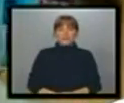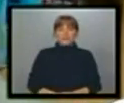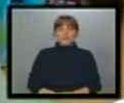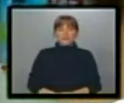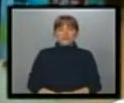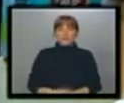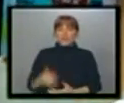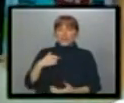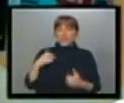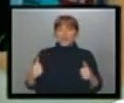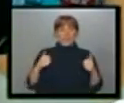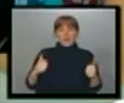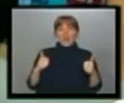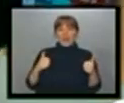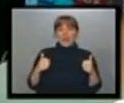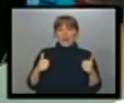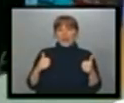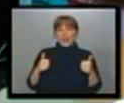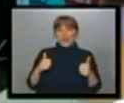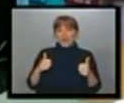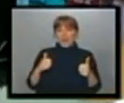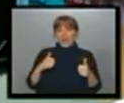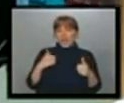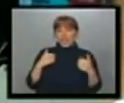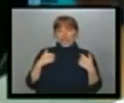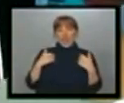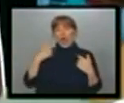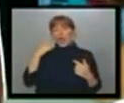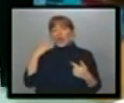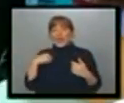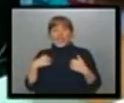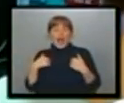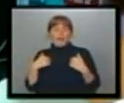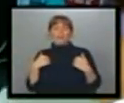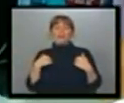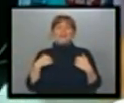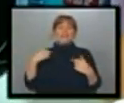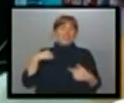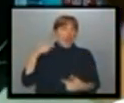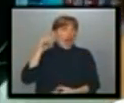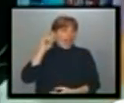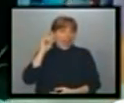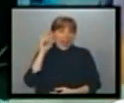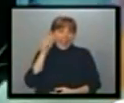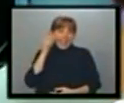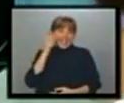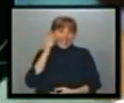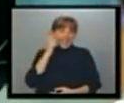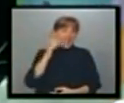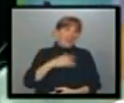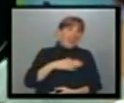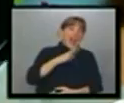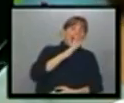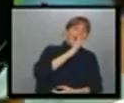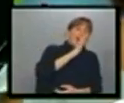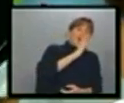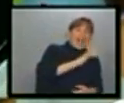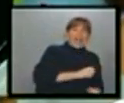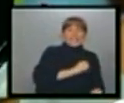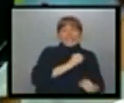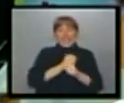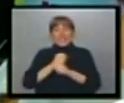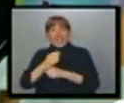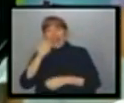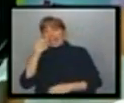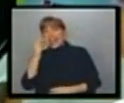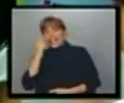Estoy muy bien, realmente, me estoy conociendo, estoy como en un proceso, viste, a los 19 años, desde los 14 hasta los 19, 20, es como el momento en